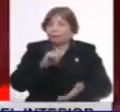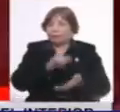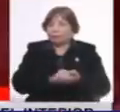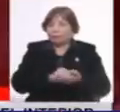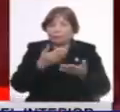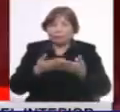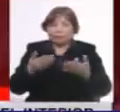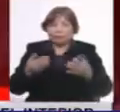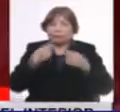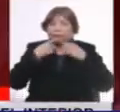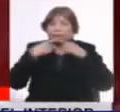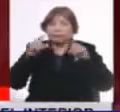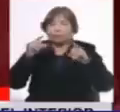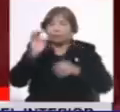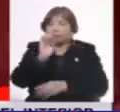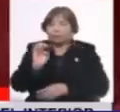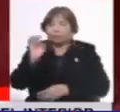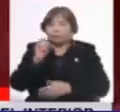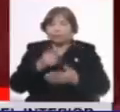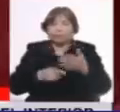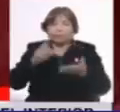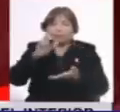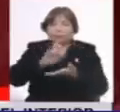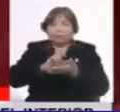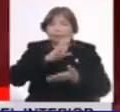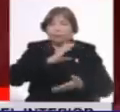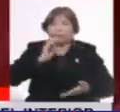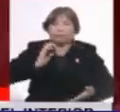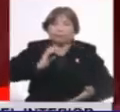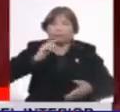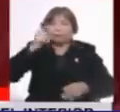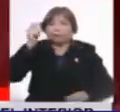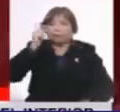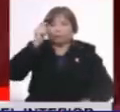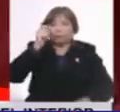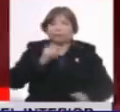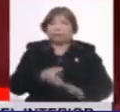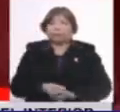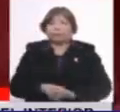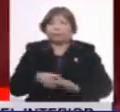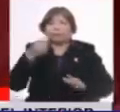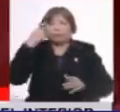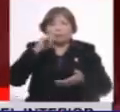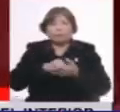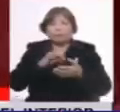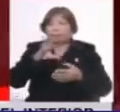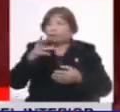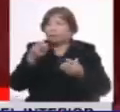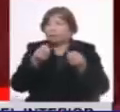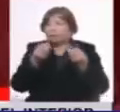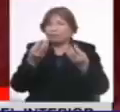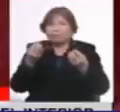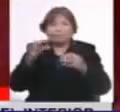que hemos declarado en emergencia a Lima, Callao y Trujillo por la inseguridad